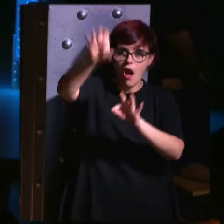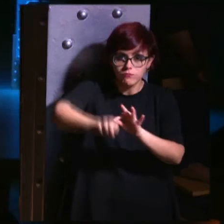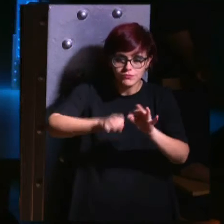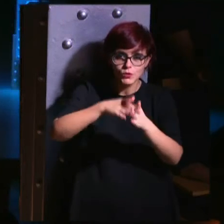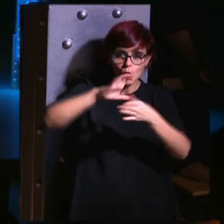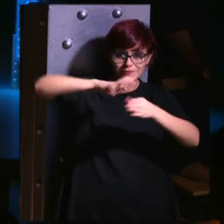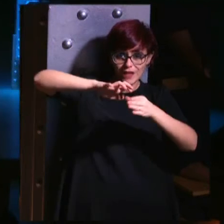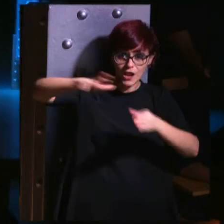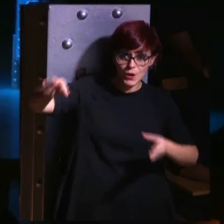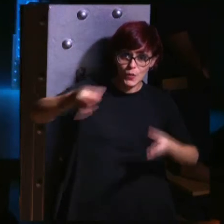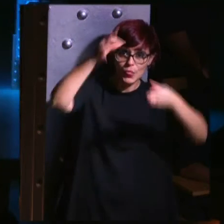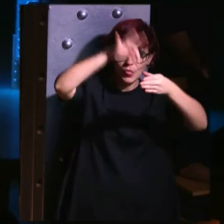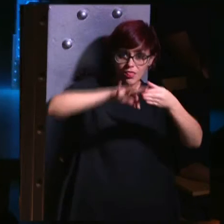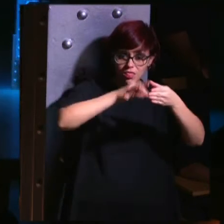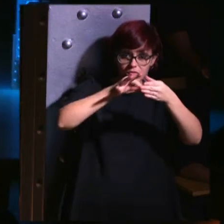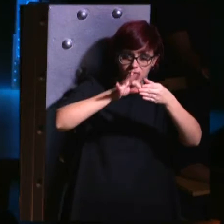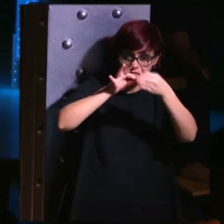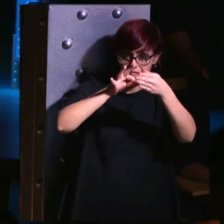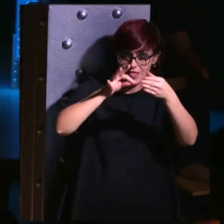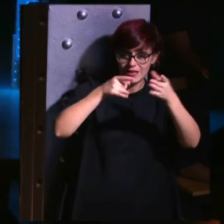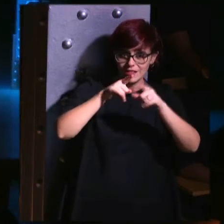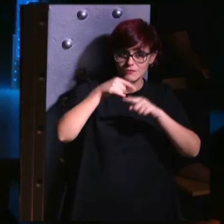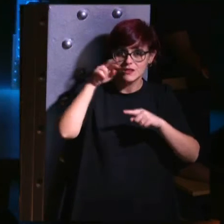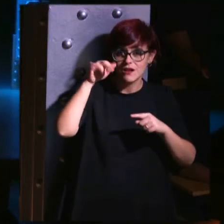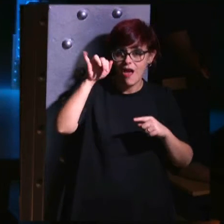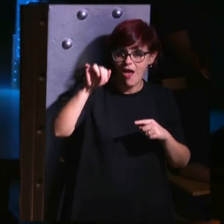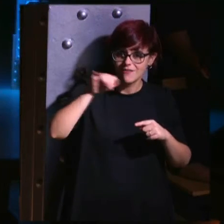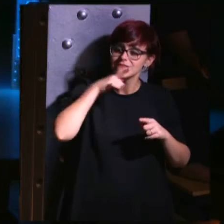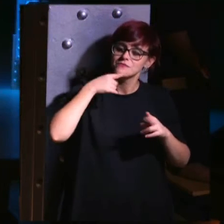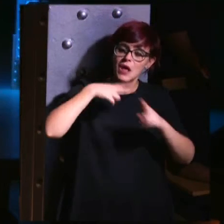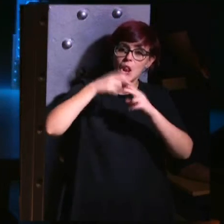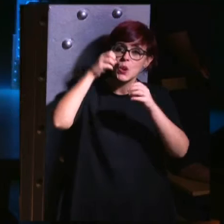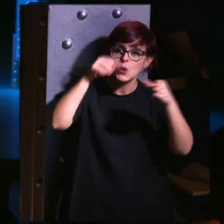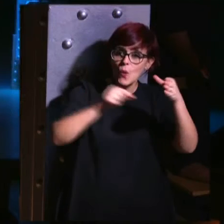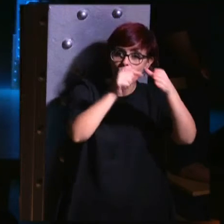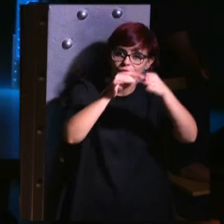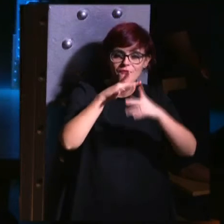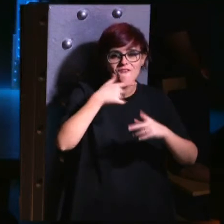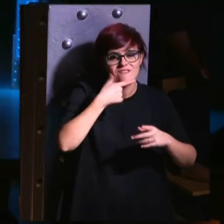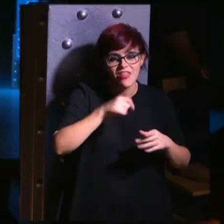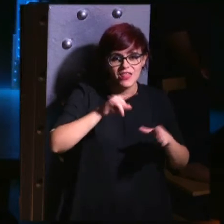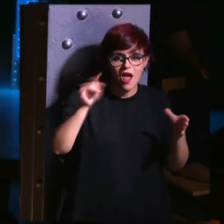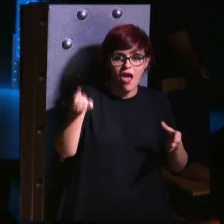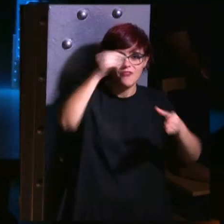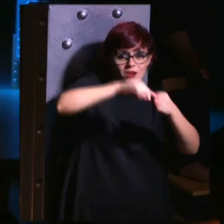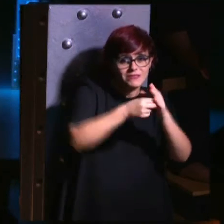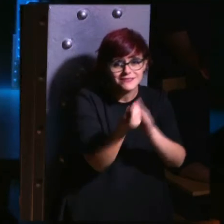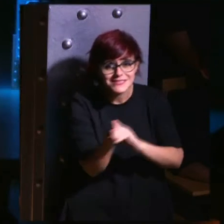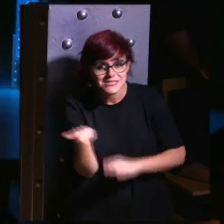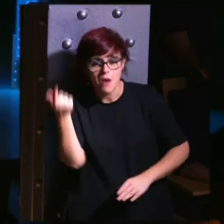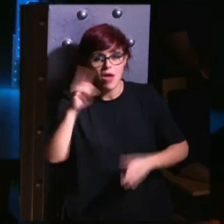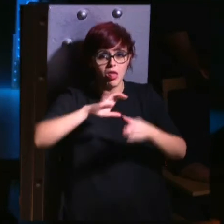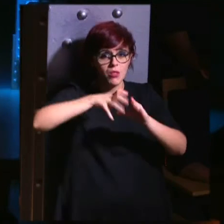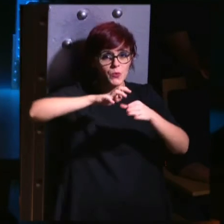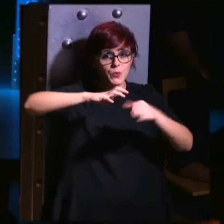tarro y se va a dormir. Y, por supuesto, Rai, que es esta luz, no se va a dejar atrapar tan fácilmente, así que acaba escapándose. Y